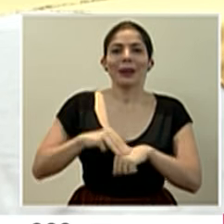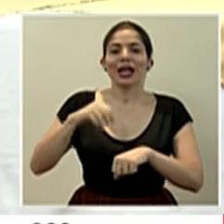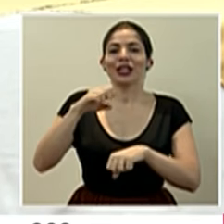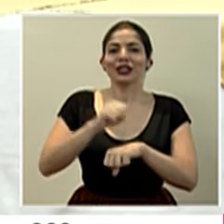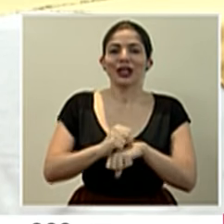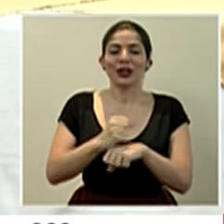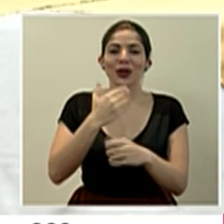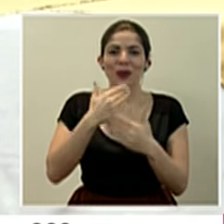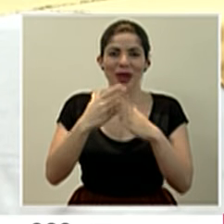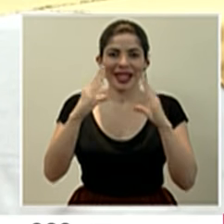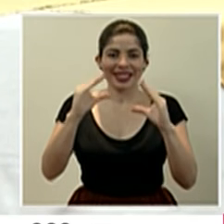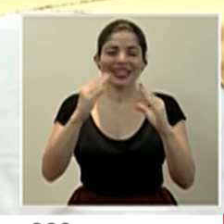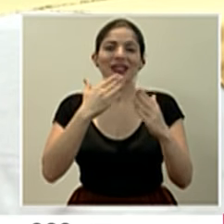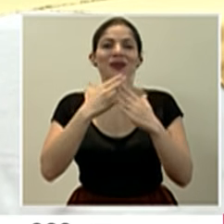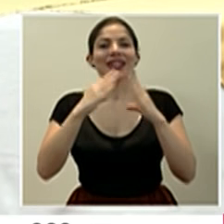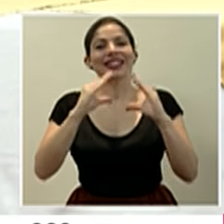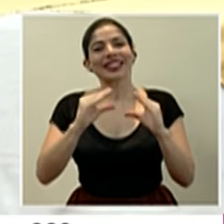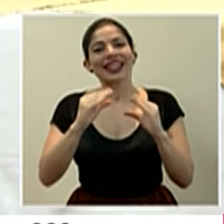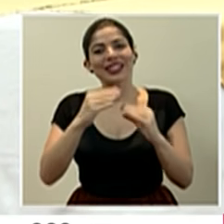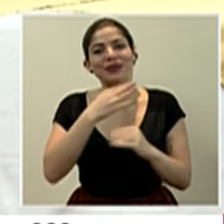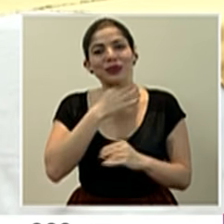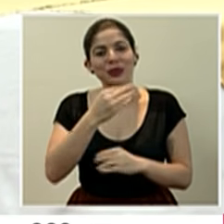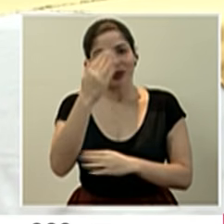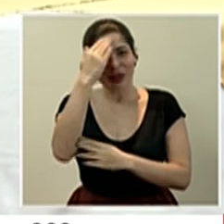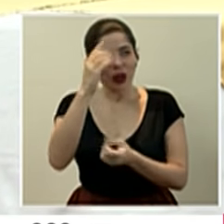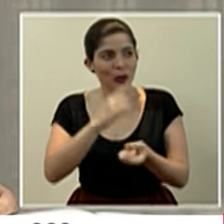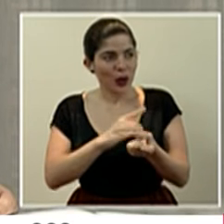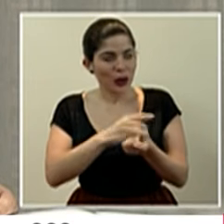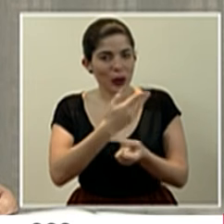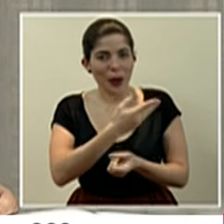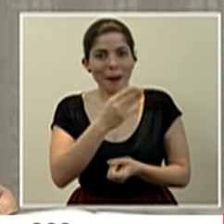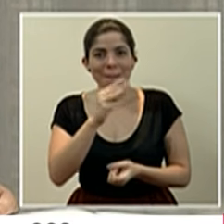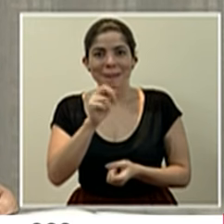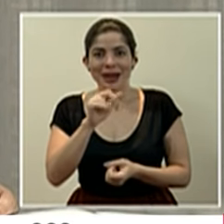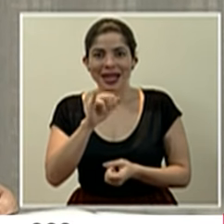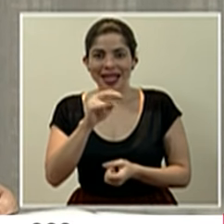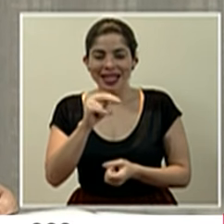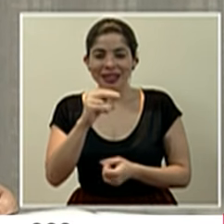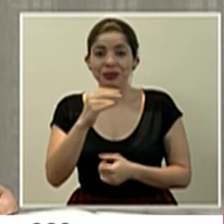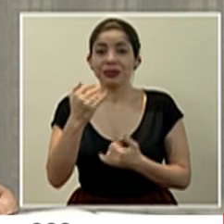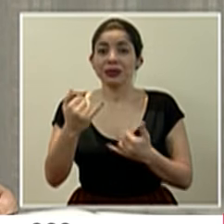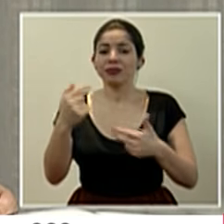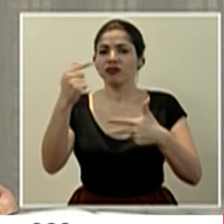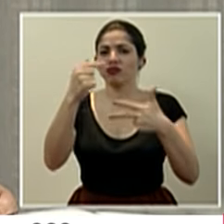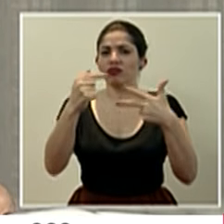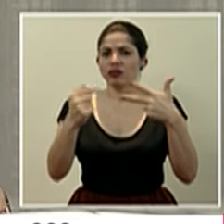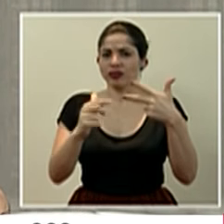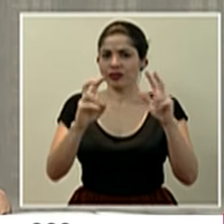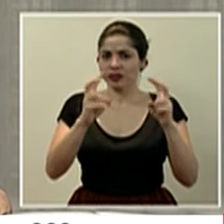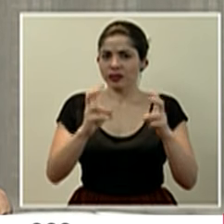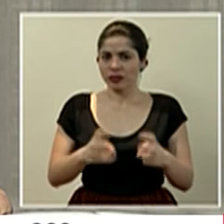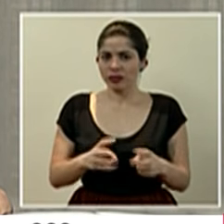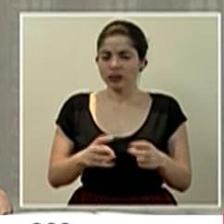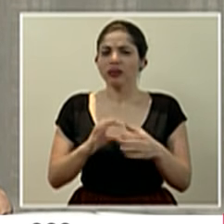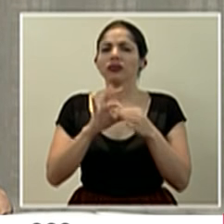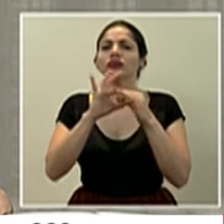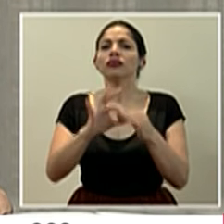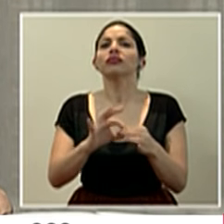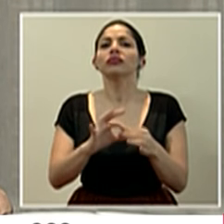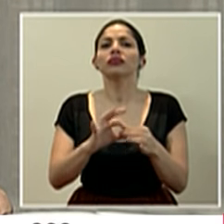tardes, ministro. Muy buenas tardes, un gusto saludarlo, doctor Marín. Buenas tardes nuevamente. Vamos a tocar tres temas. Tienen que ver